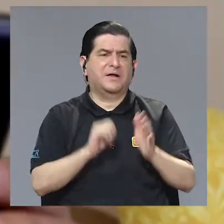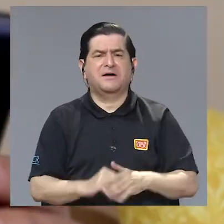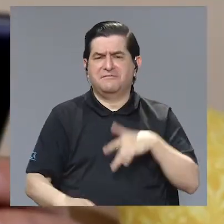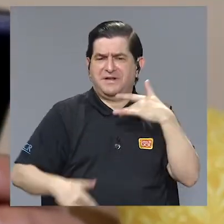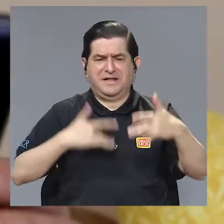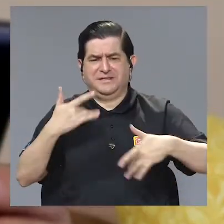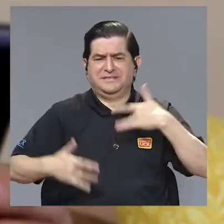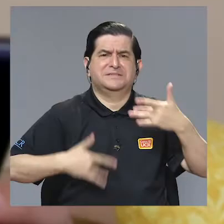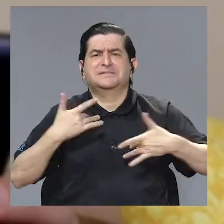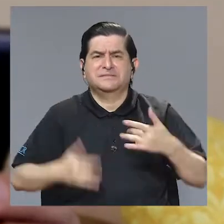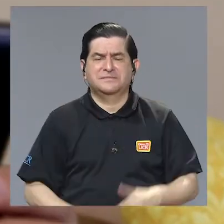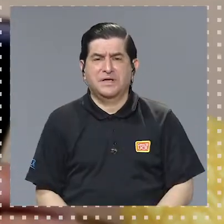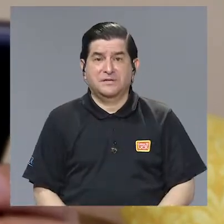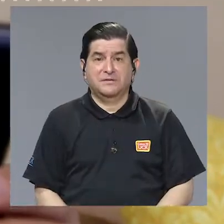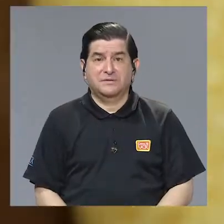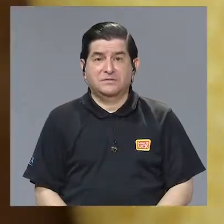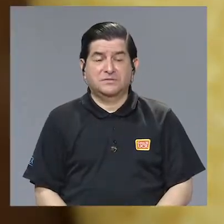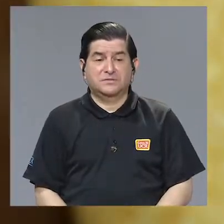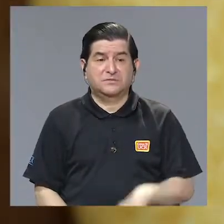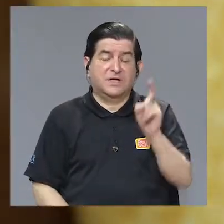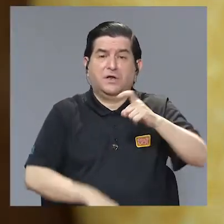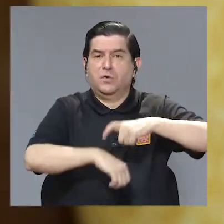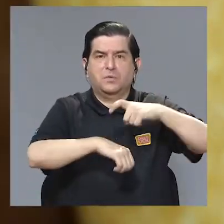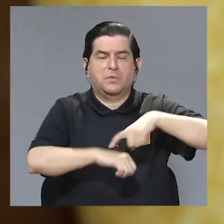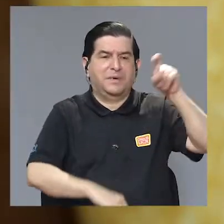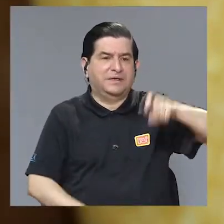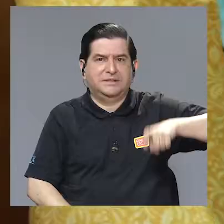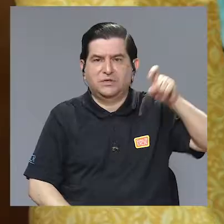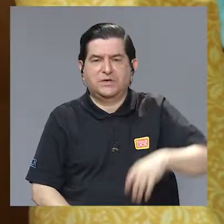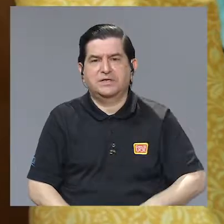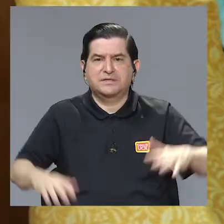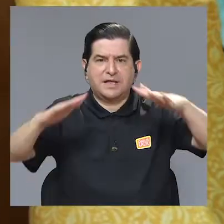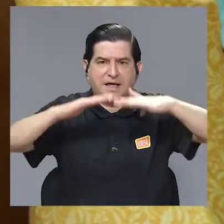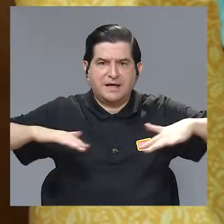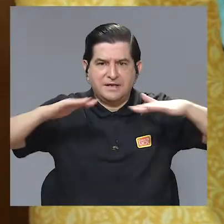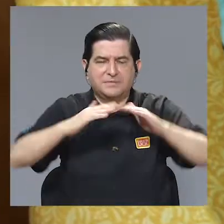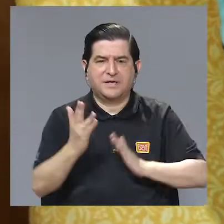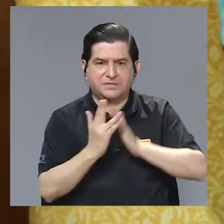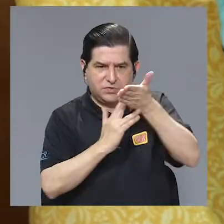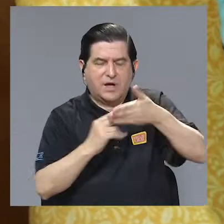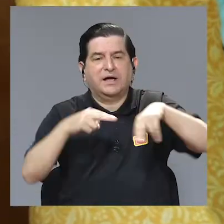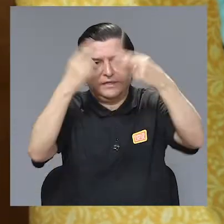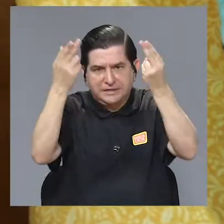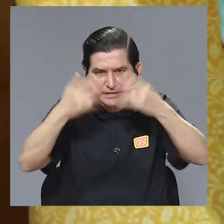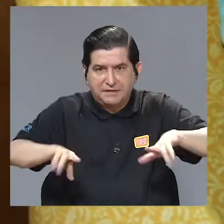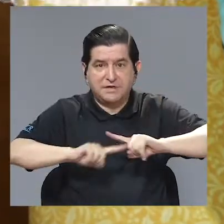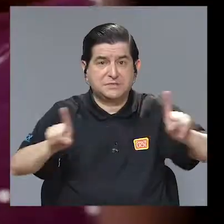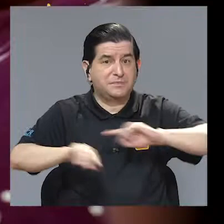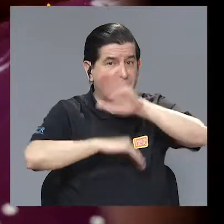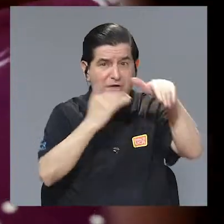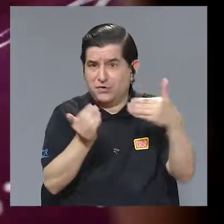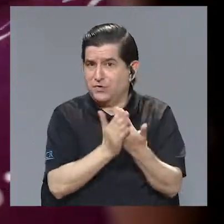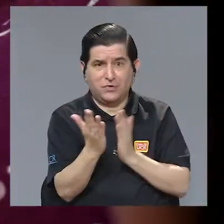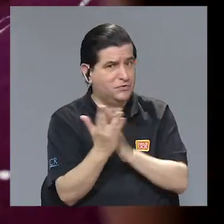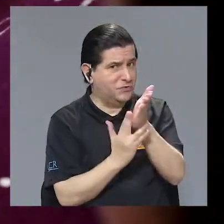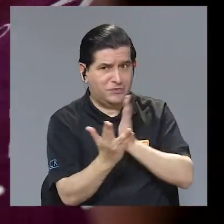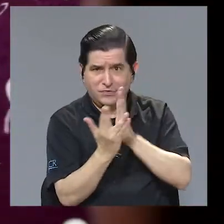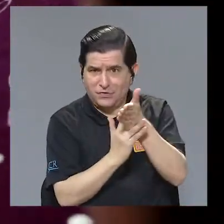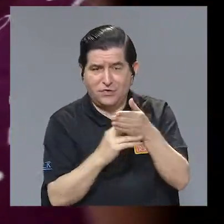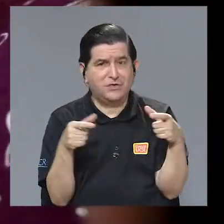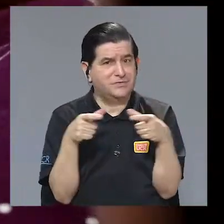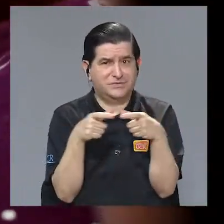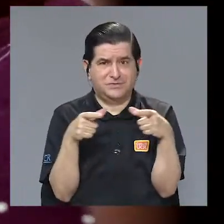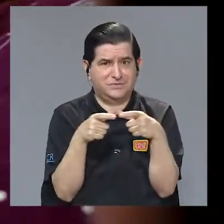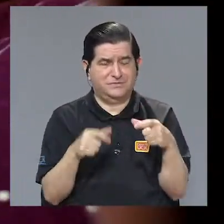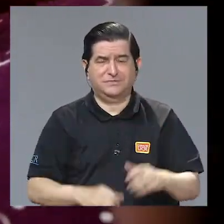sobre cómo se sentían. Tuvieron que entonces en algún momento recurrir a espacios por medio de la virtualidad, pero no todos tienen acceso